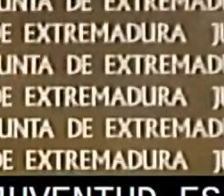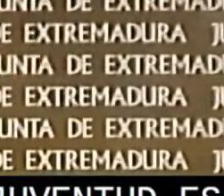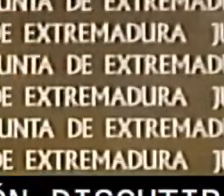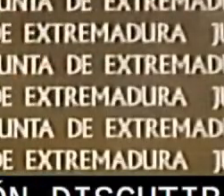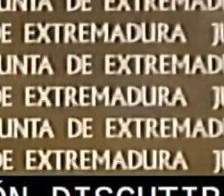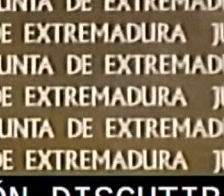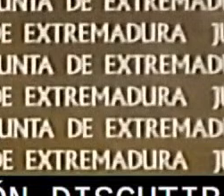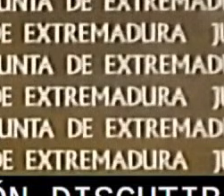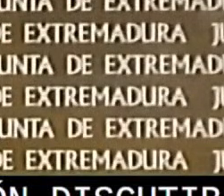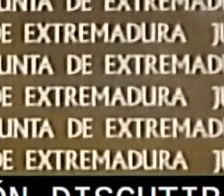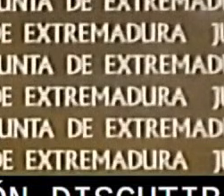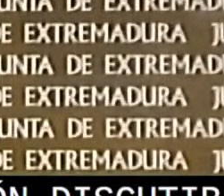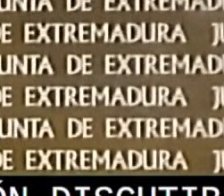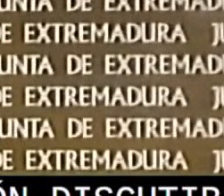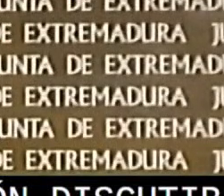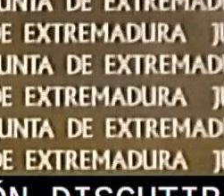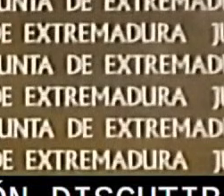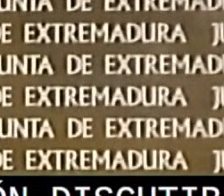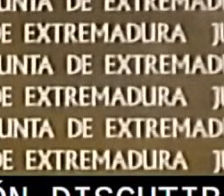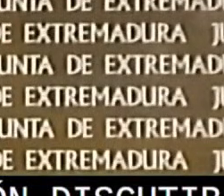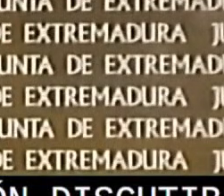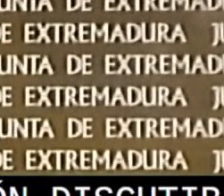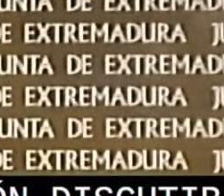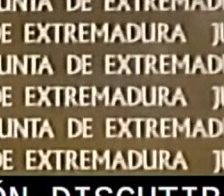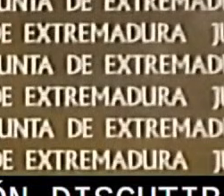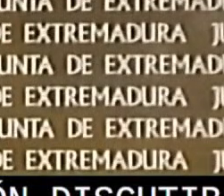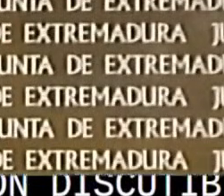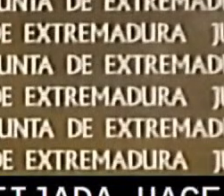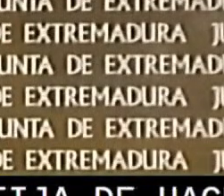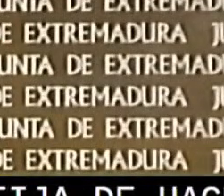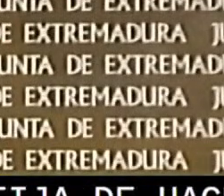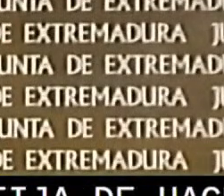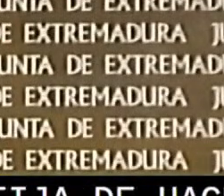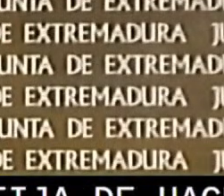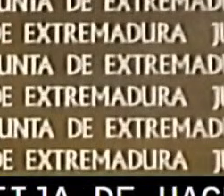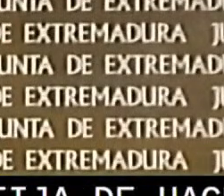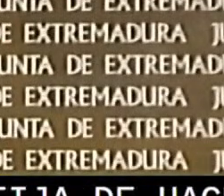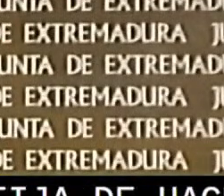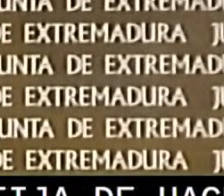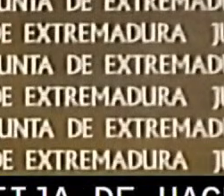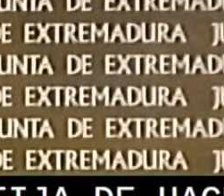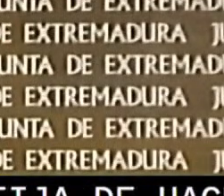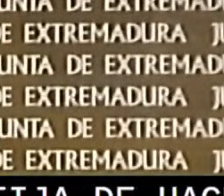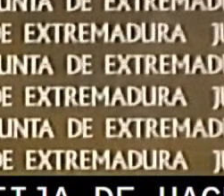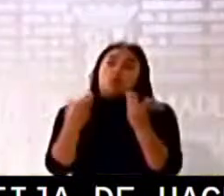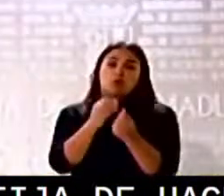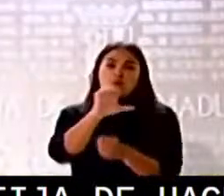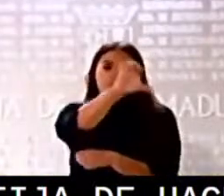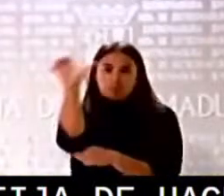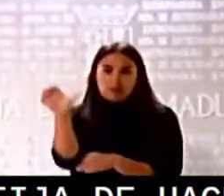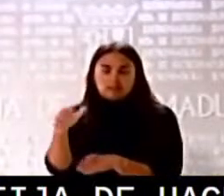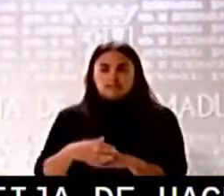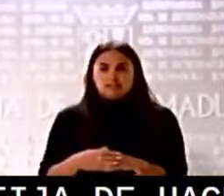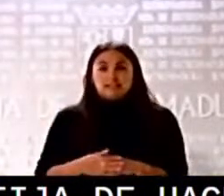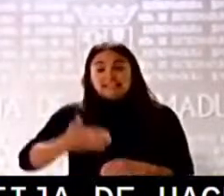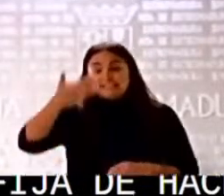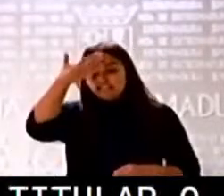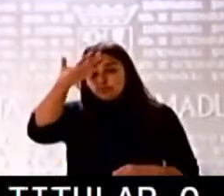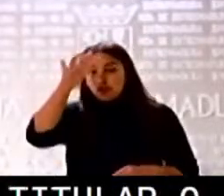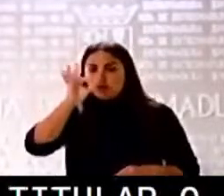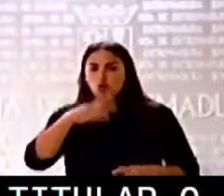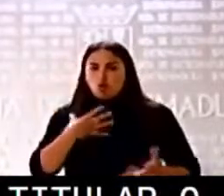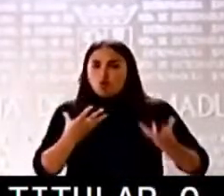y yo la discuto, pero es la edad que tiene fijada hace muchísimos años la Unión Europea. No ser titular o